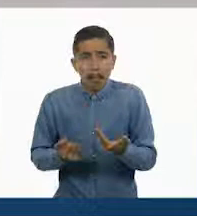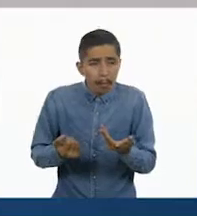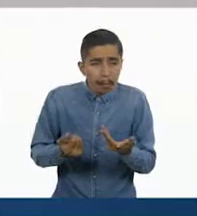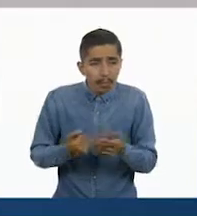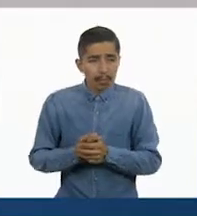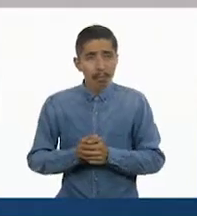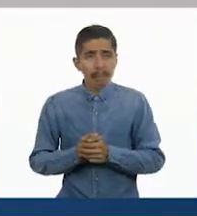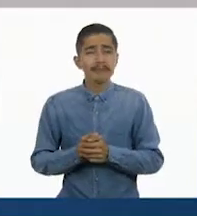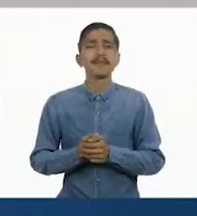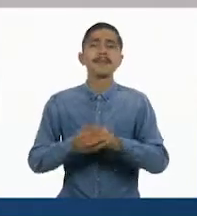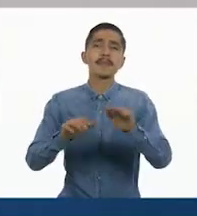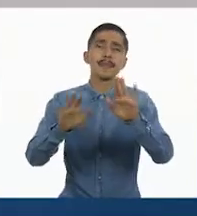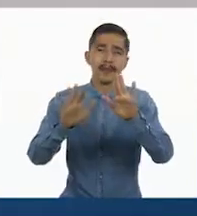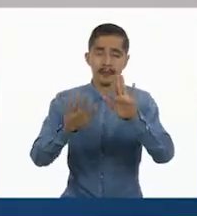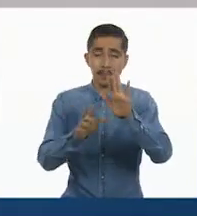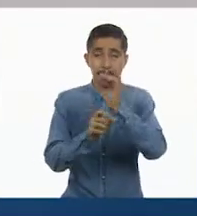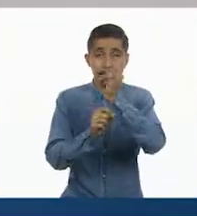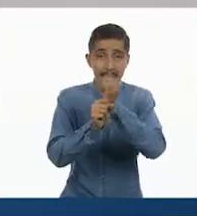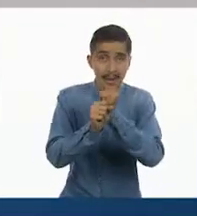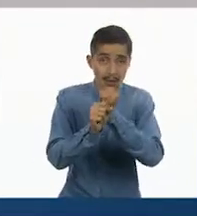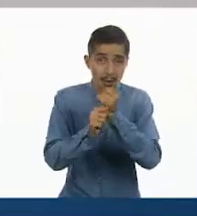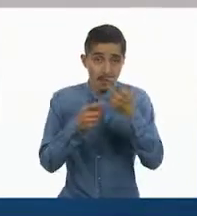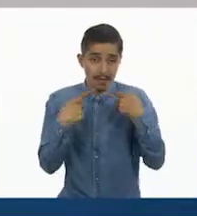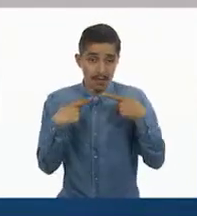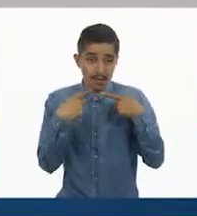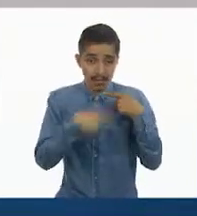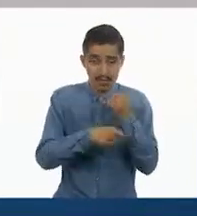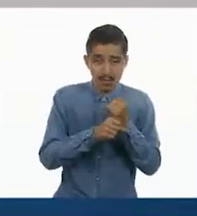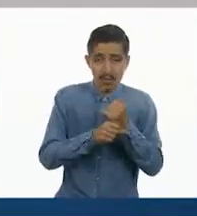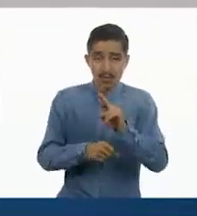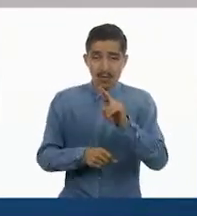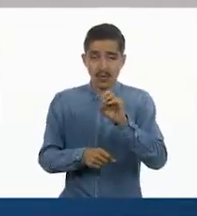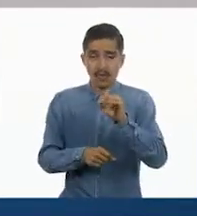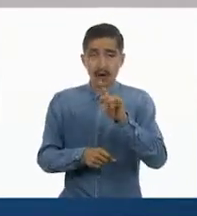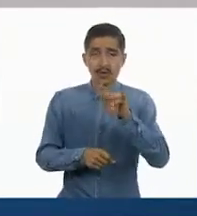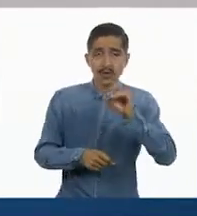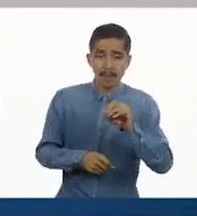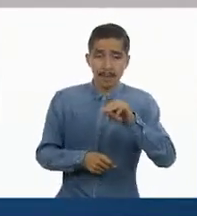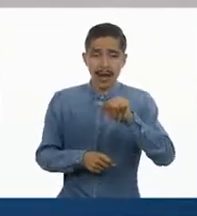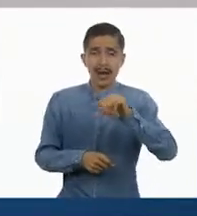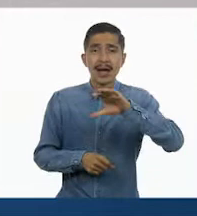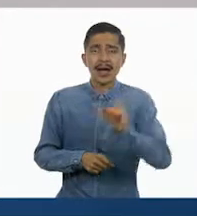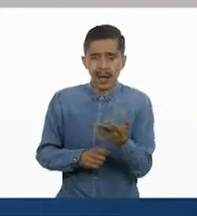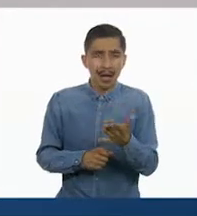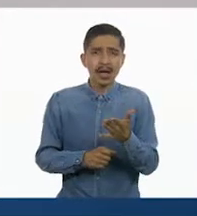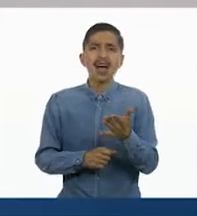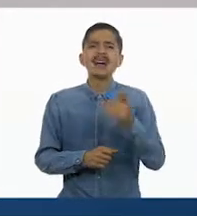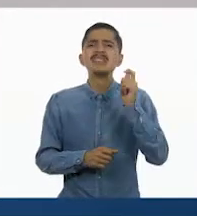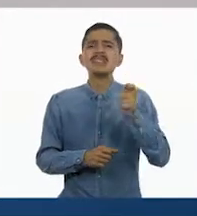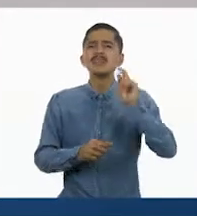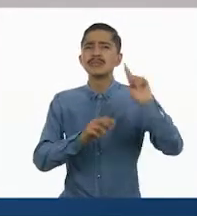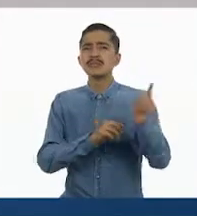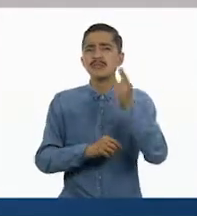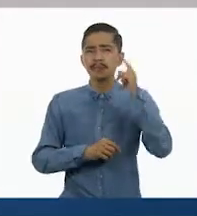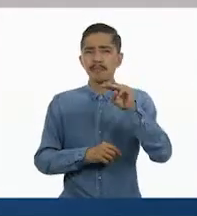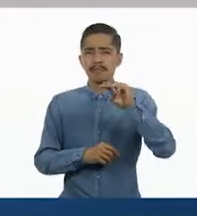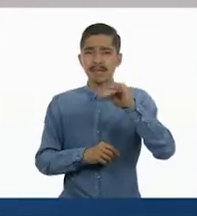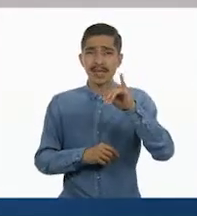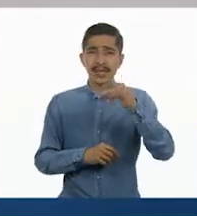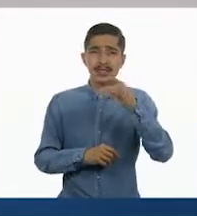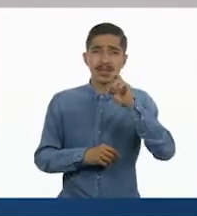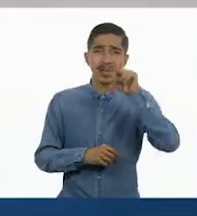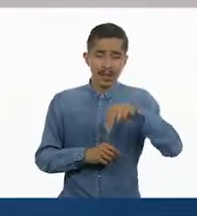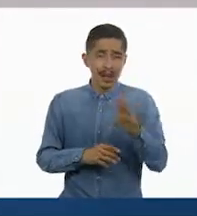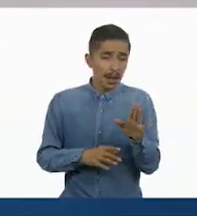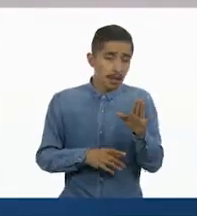mire, según investigadores como Roberto Macá, de la Universidad de Michigan, las principales causas de